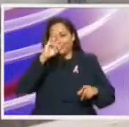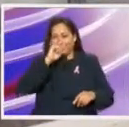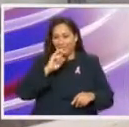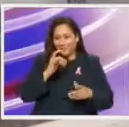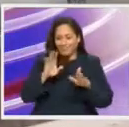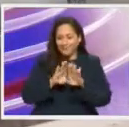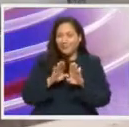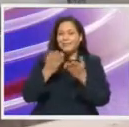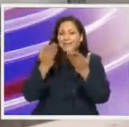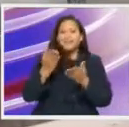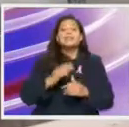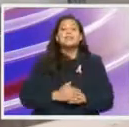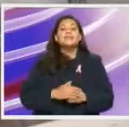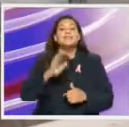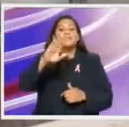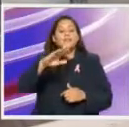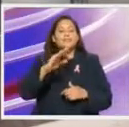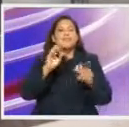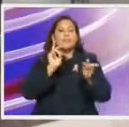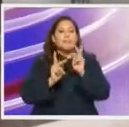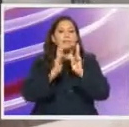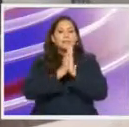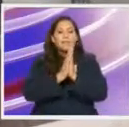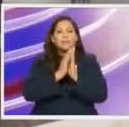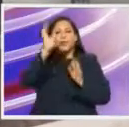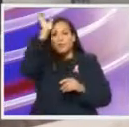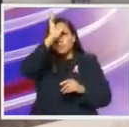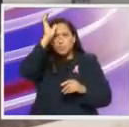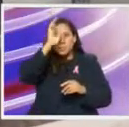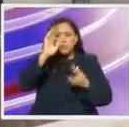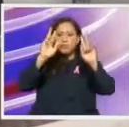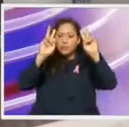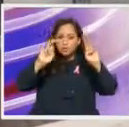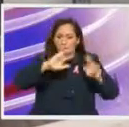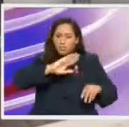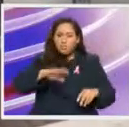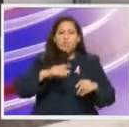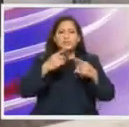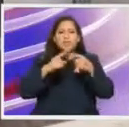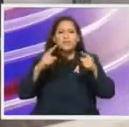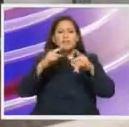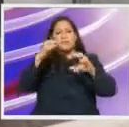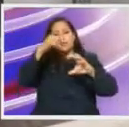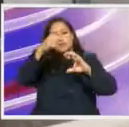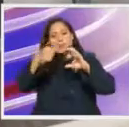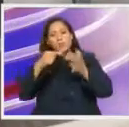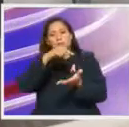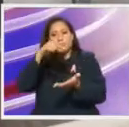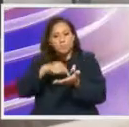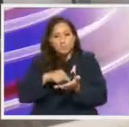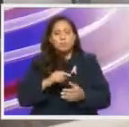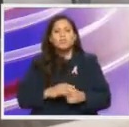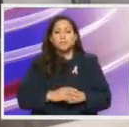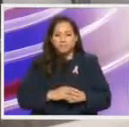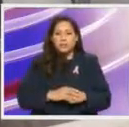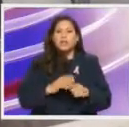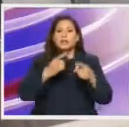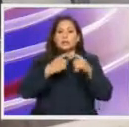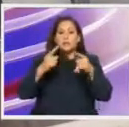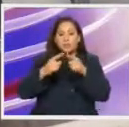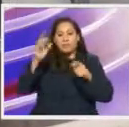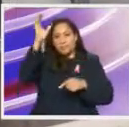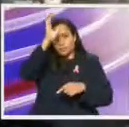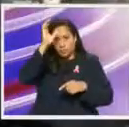Venga, Chema. Bien. Oye, platícanos, por favor, de la cultura de la muerte en diferentes estados, ¿no? En distintas culturas,